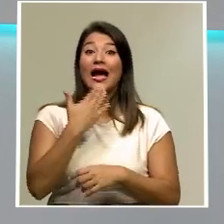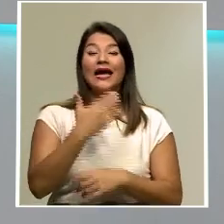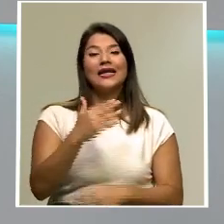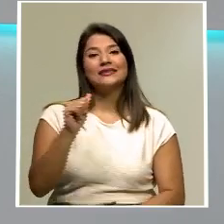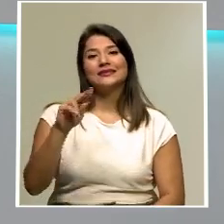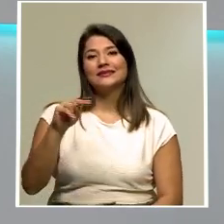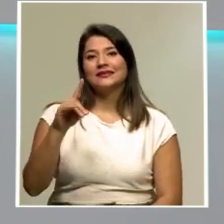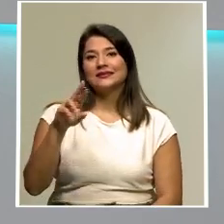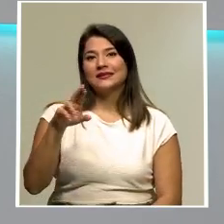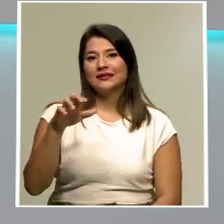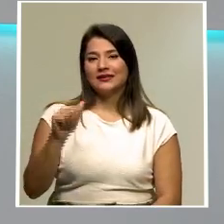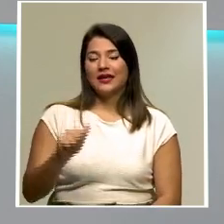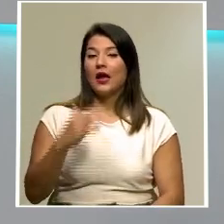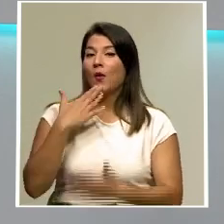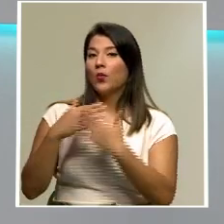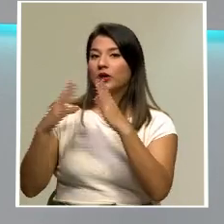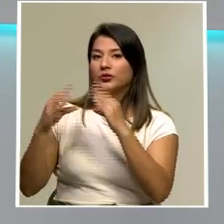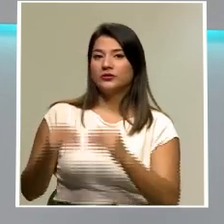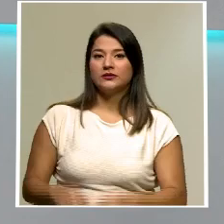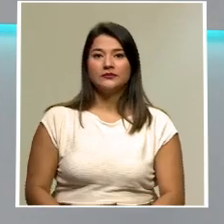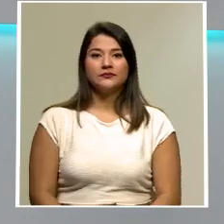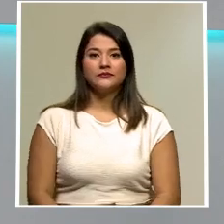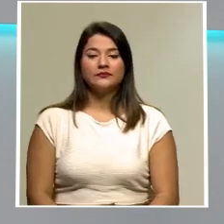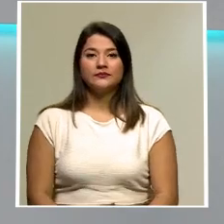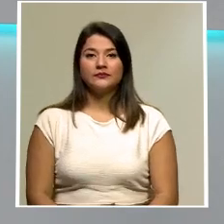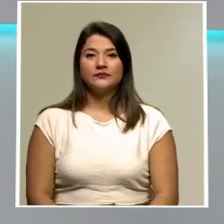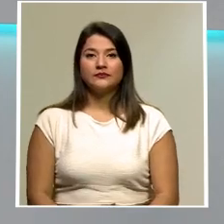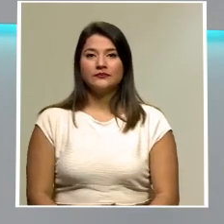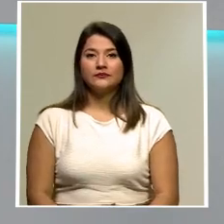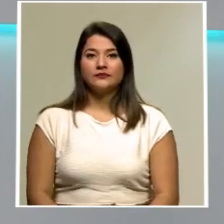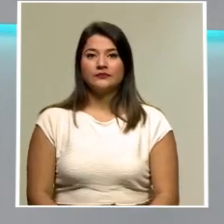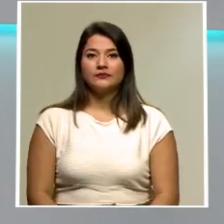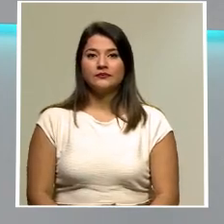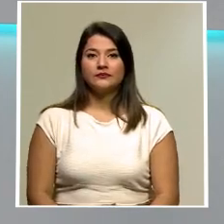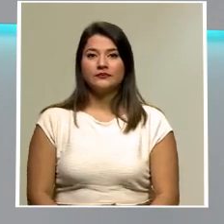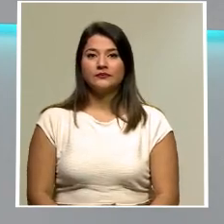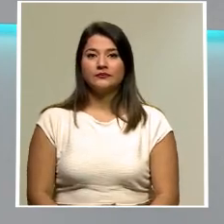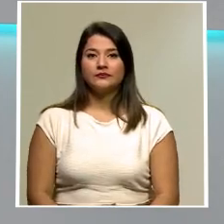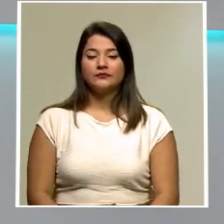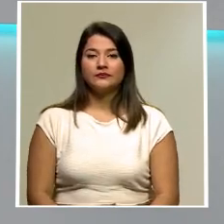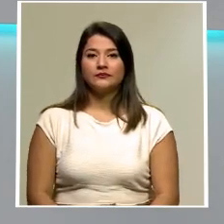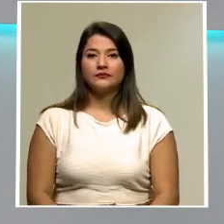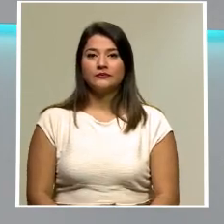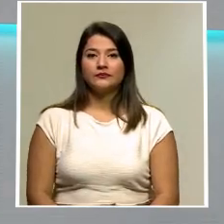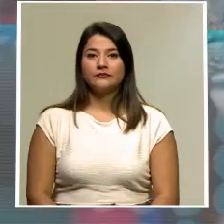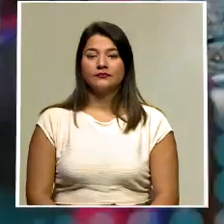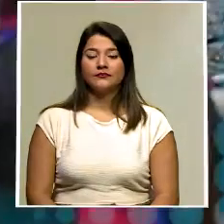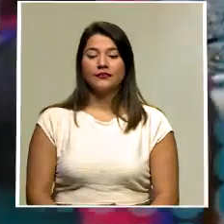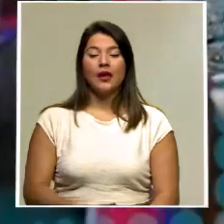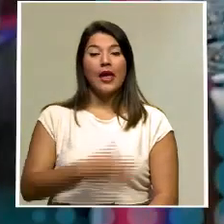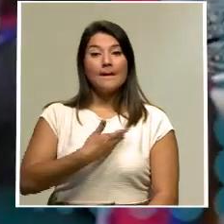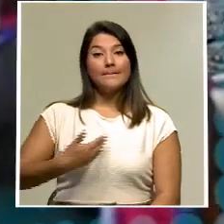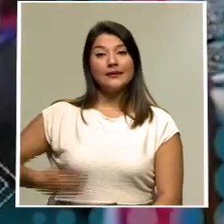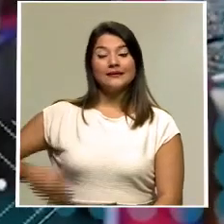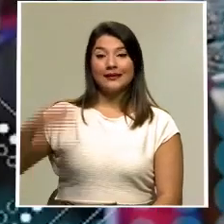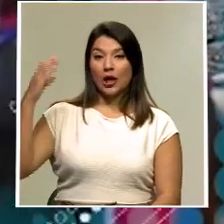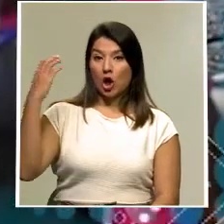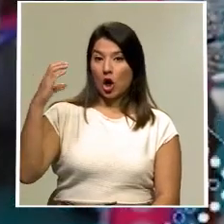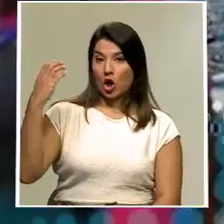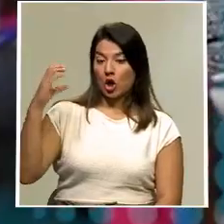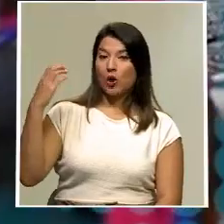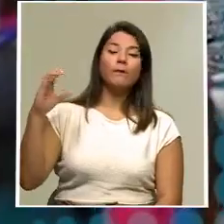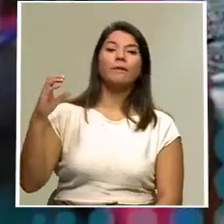Andrea Salazar. Buenas noches. El presidente de Colombia